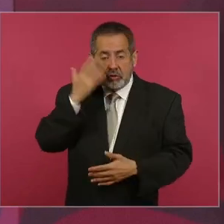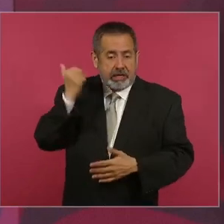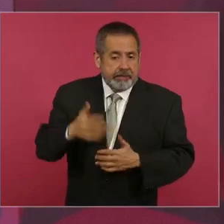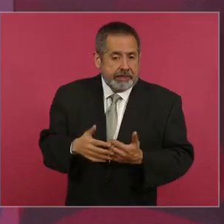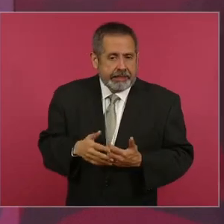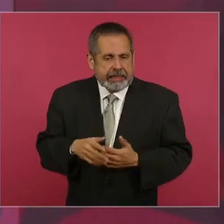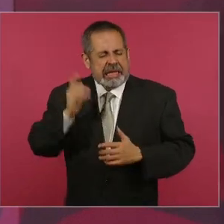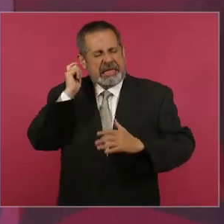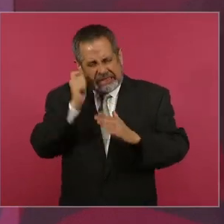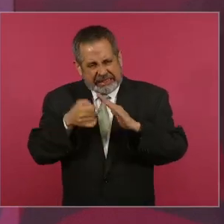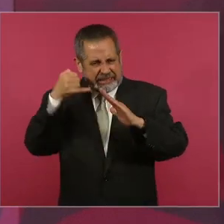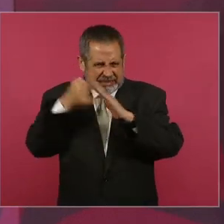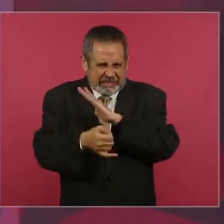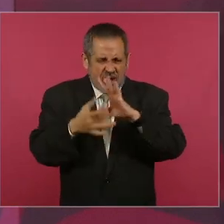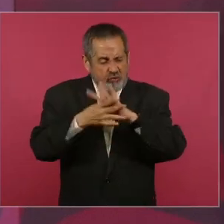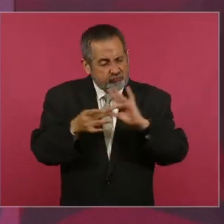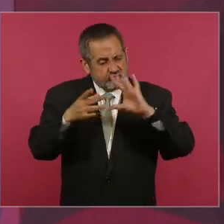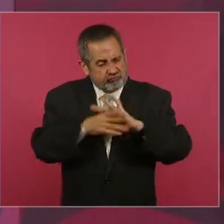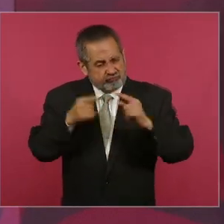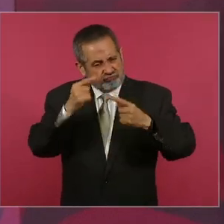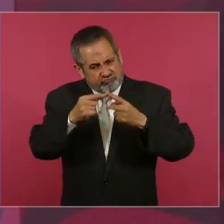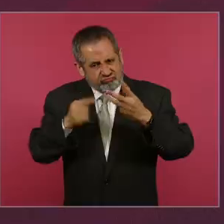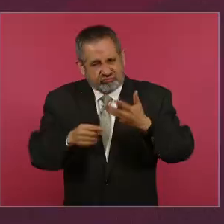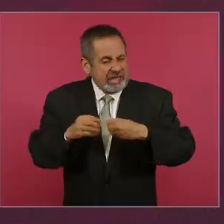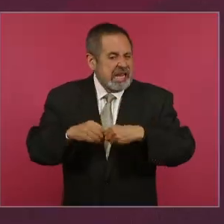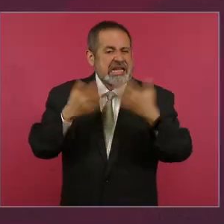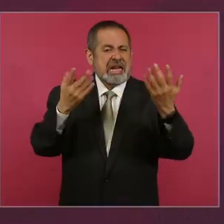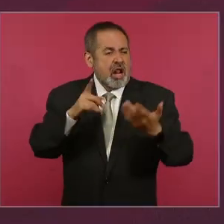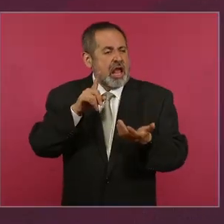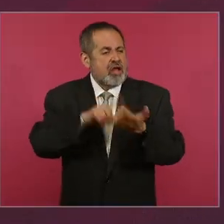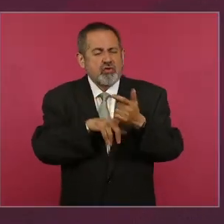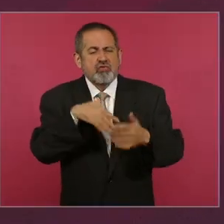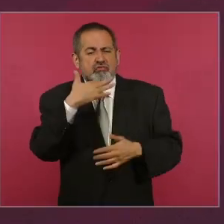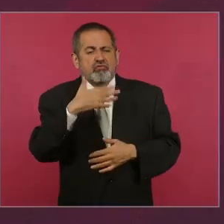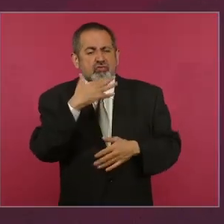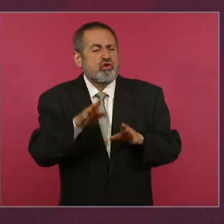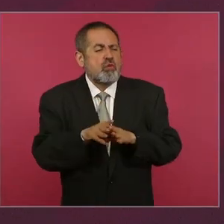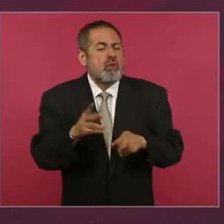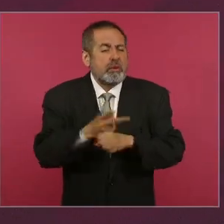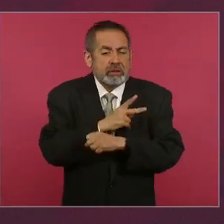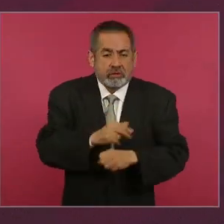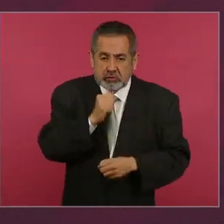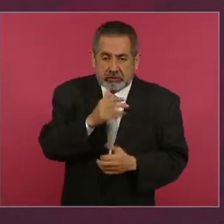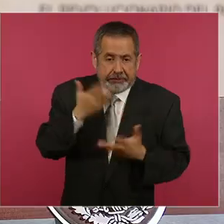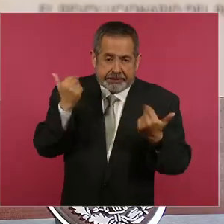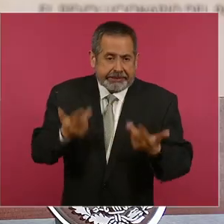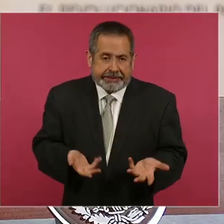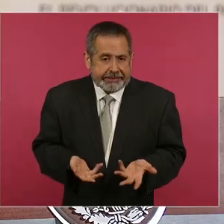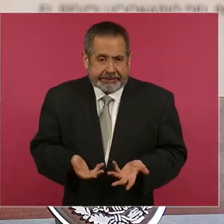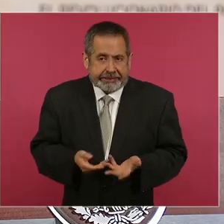pero no tiene muy claro qué fue lo que pasó.